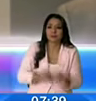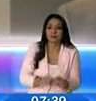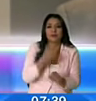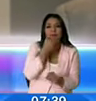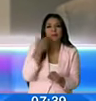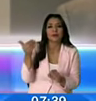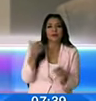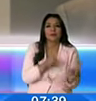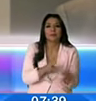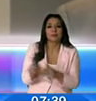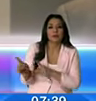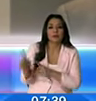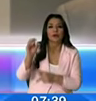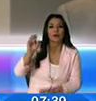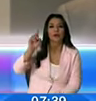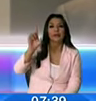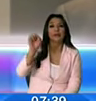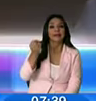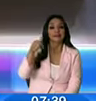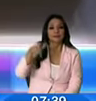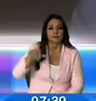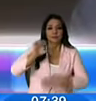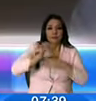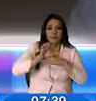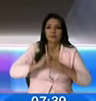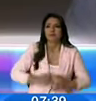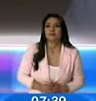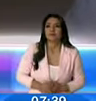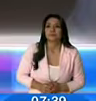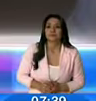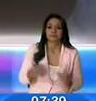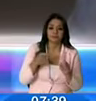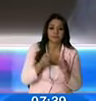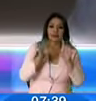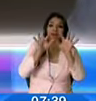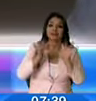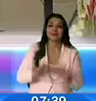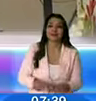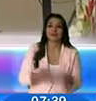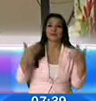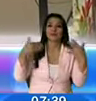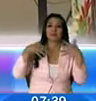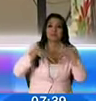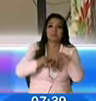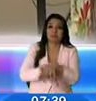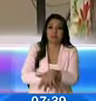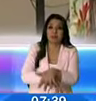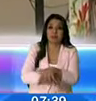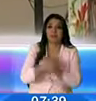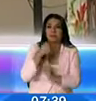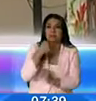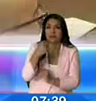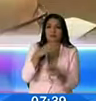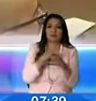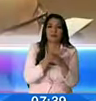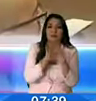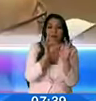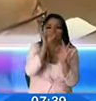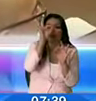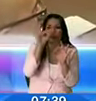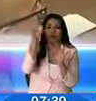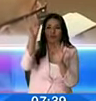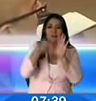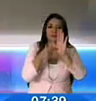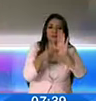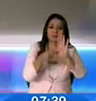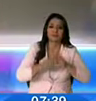implementación de los dos ODS en el país. El secretario nacional de Planificación y Desarrollo adelantó algunas de las cifras que se mostrarán